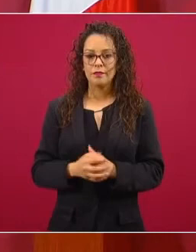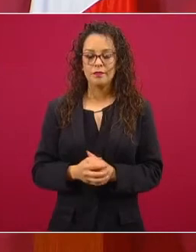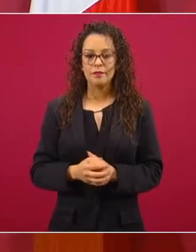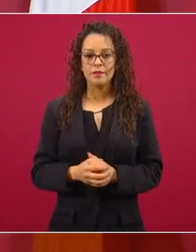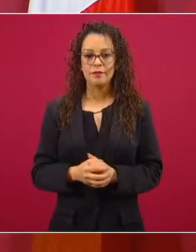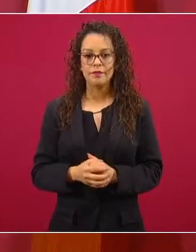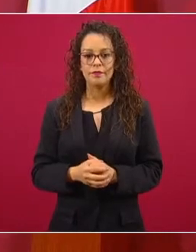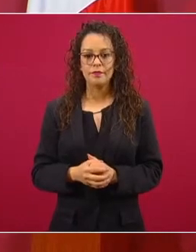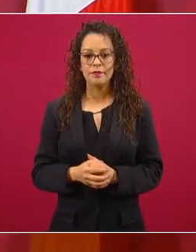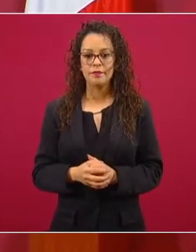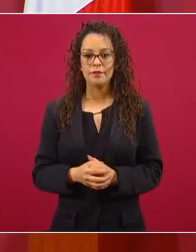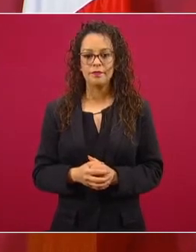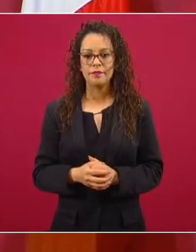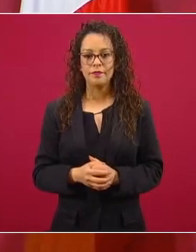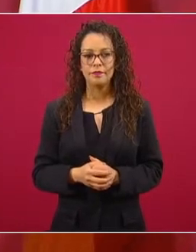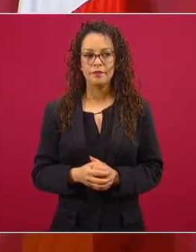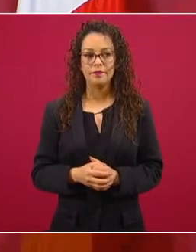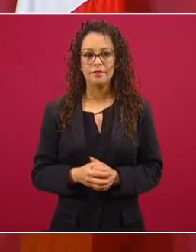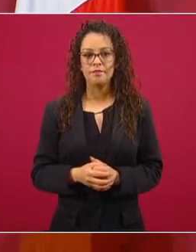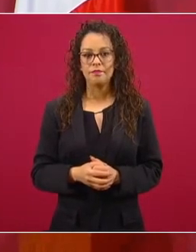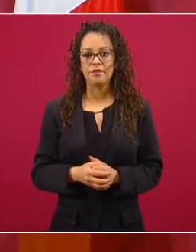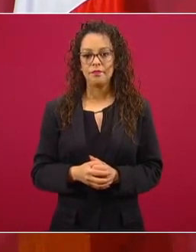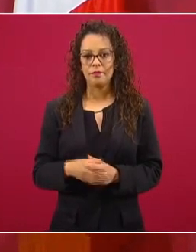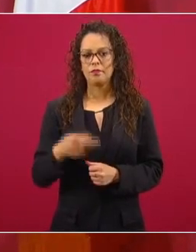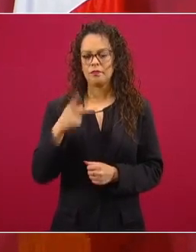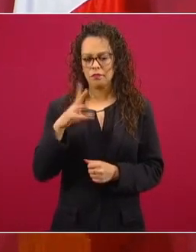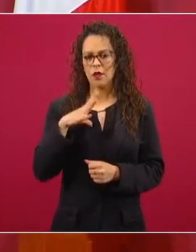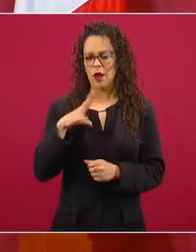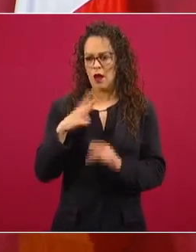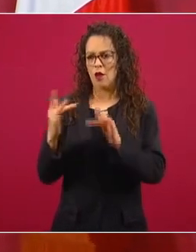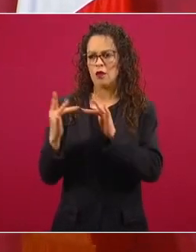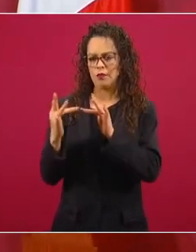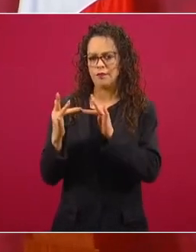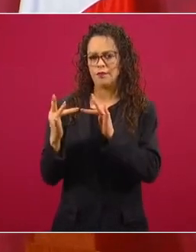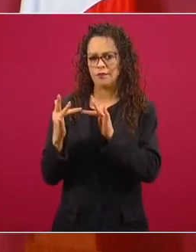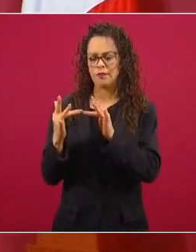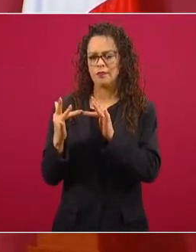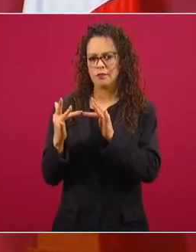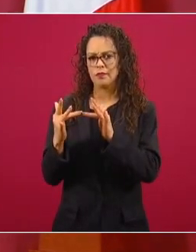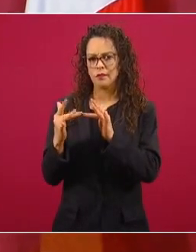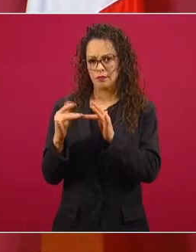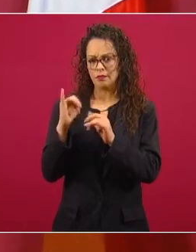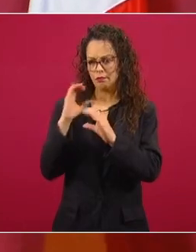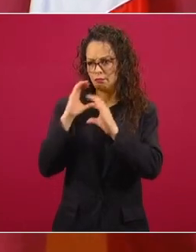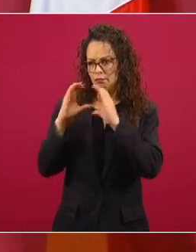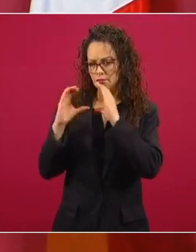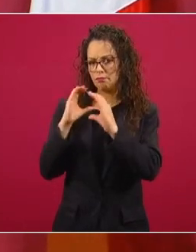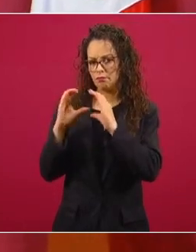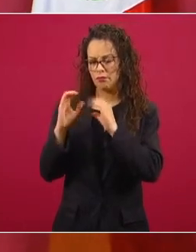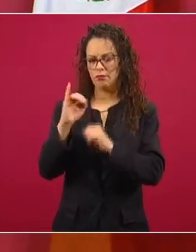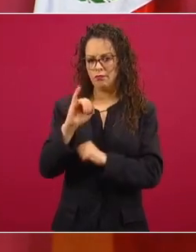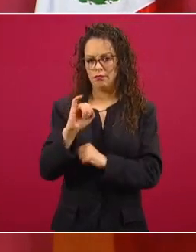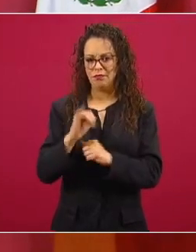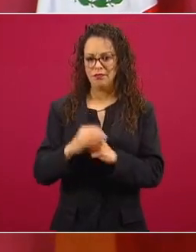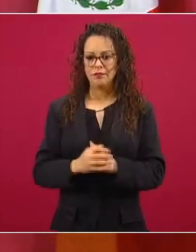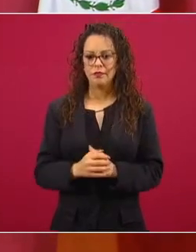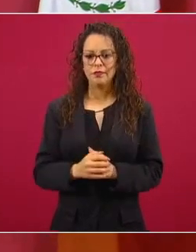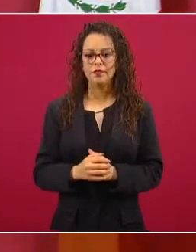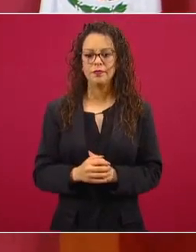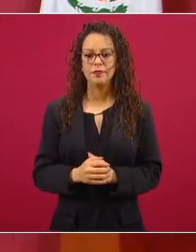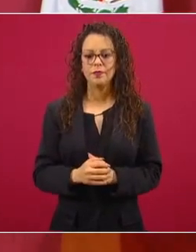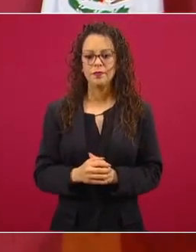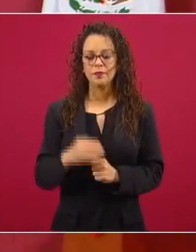pues tenemos comunicación con él, hemos tenido comunicación. Todavía